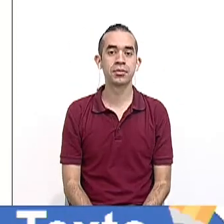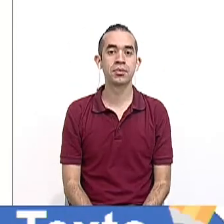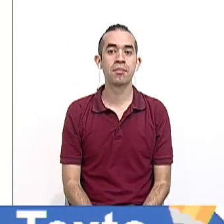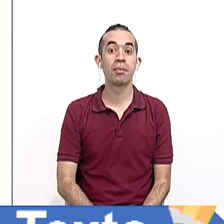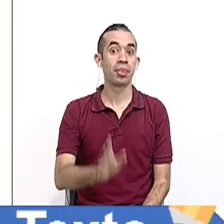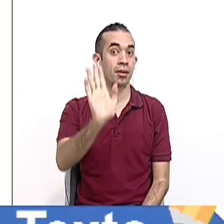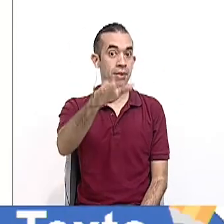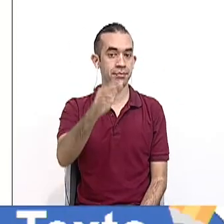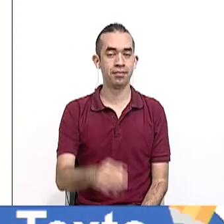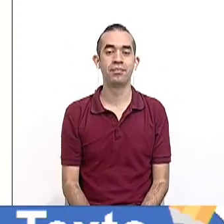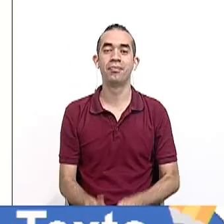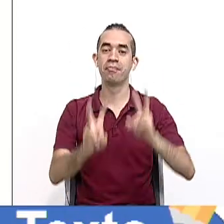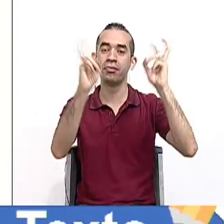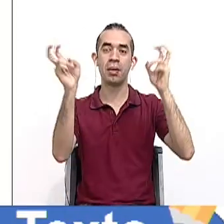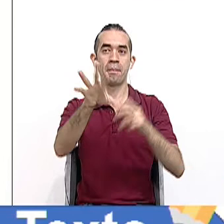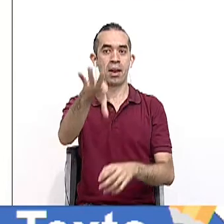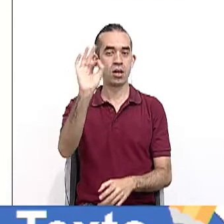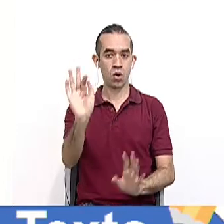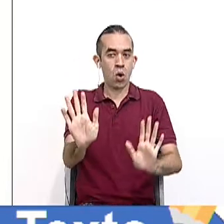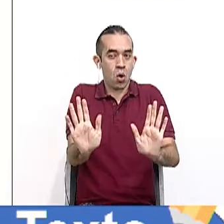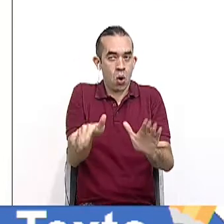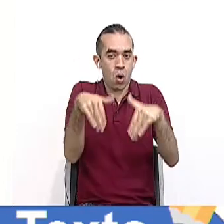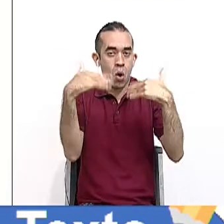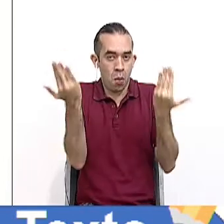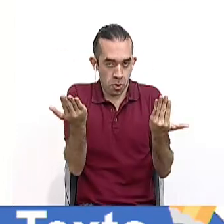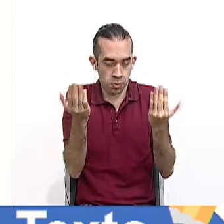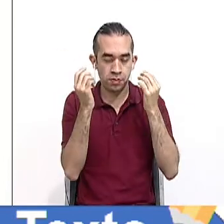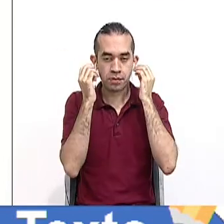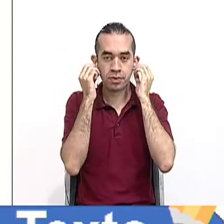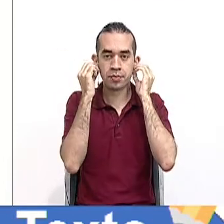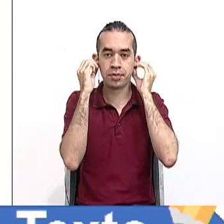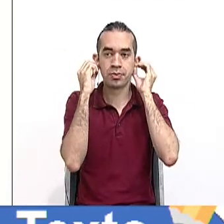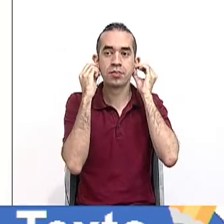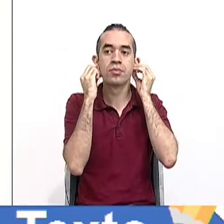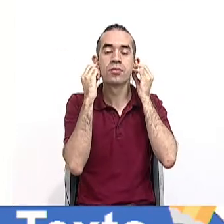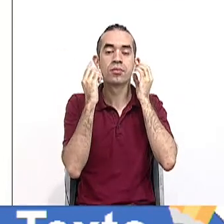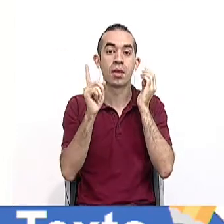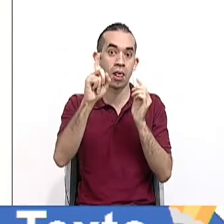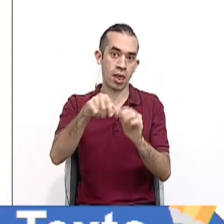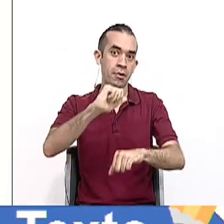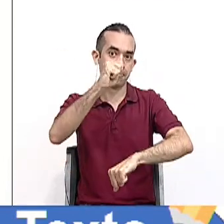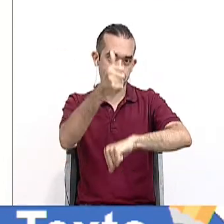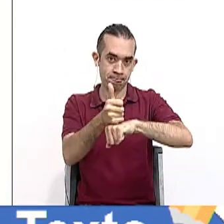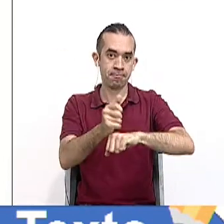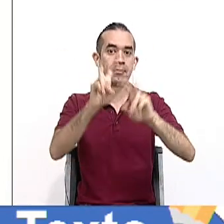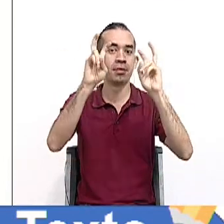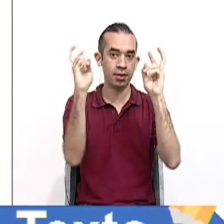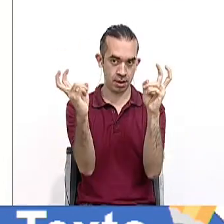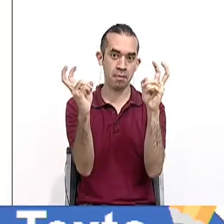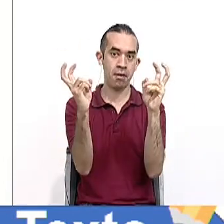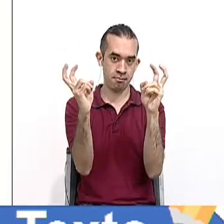La elección del tema. Debemos especificar cuál va a ser nuestra temática.